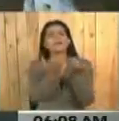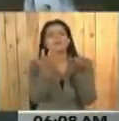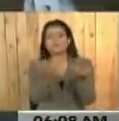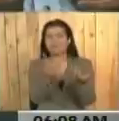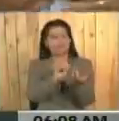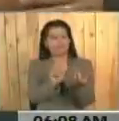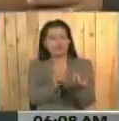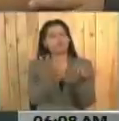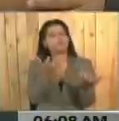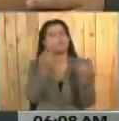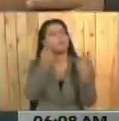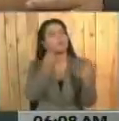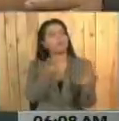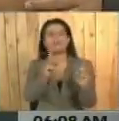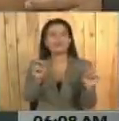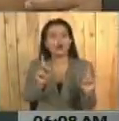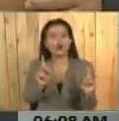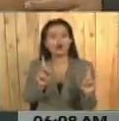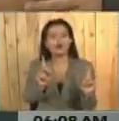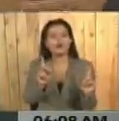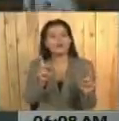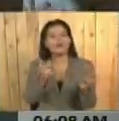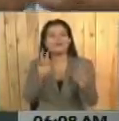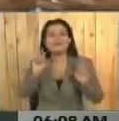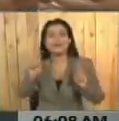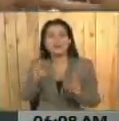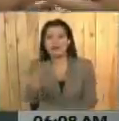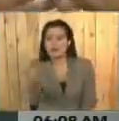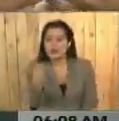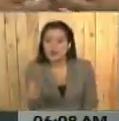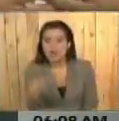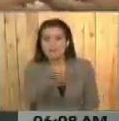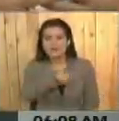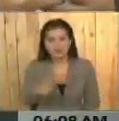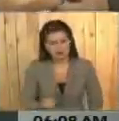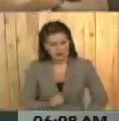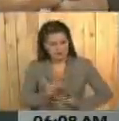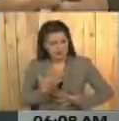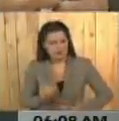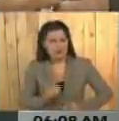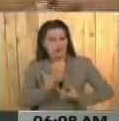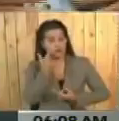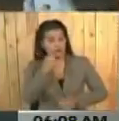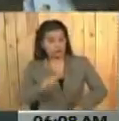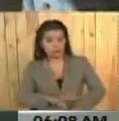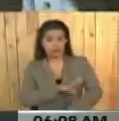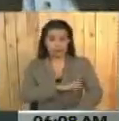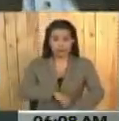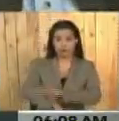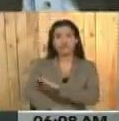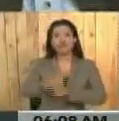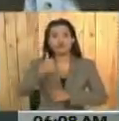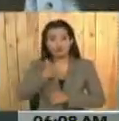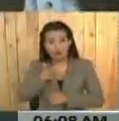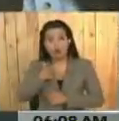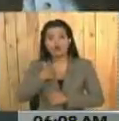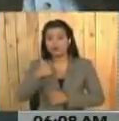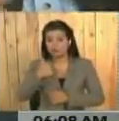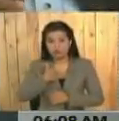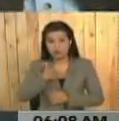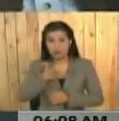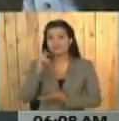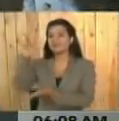expresión visual eh pero era la calidad de las personas que estaban ahí porque tuvimos la suerte de meternos por el medio de